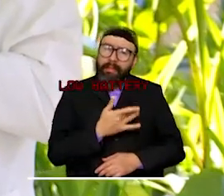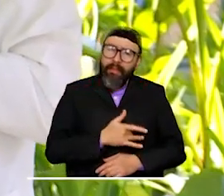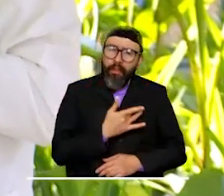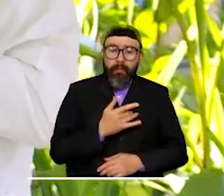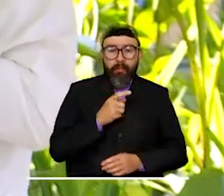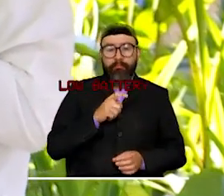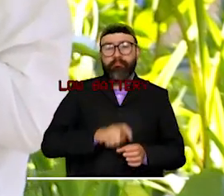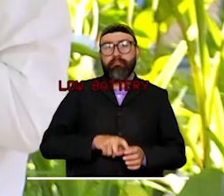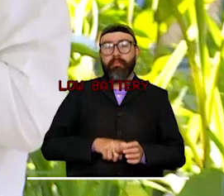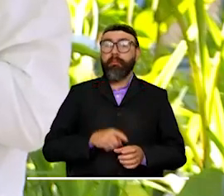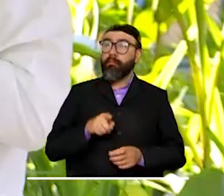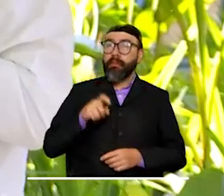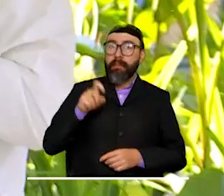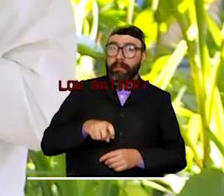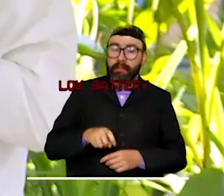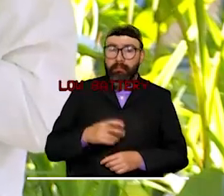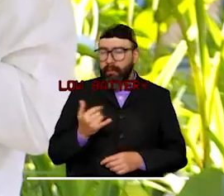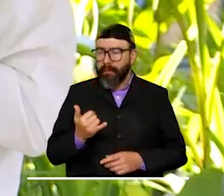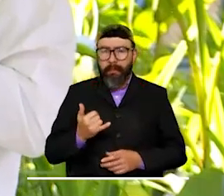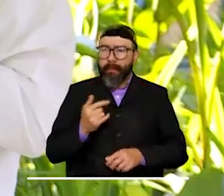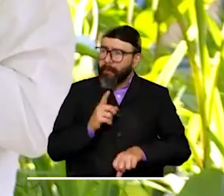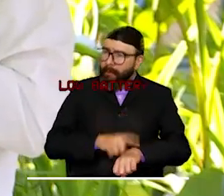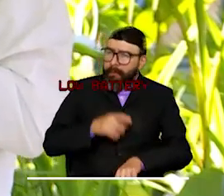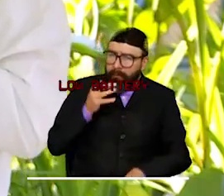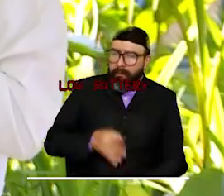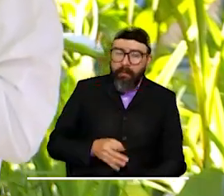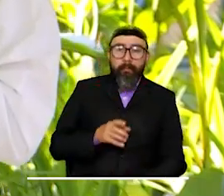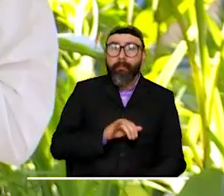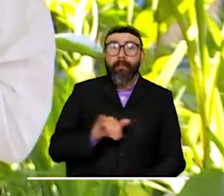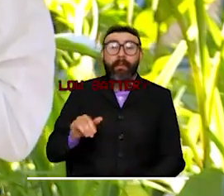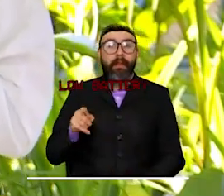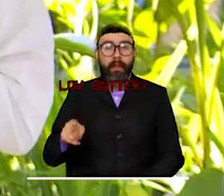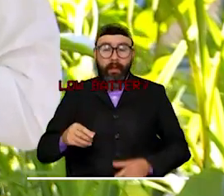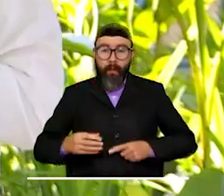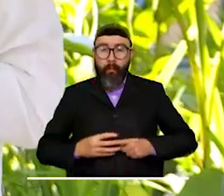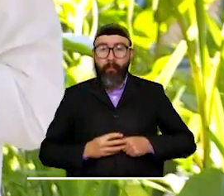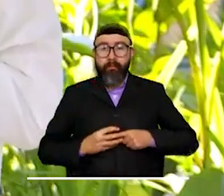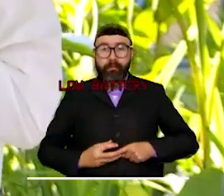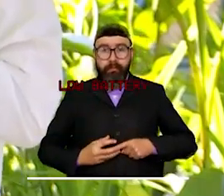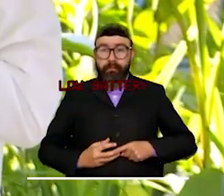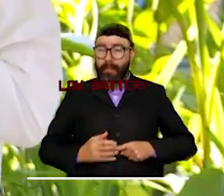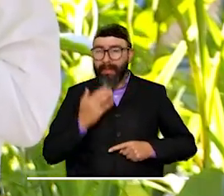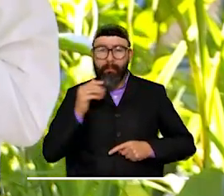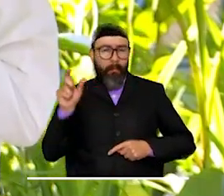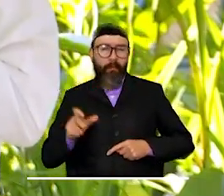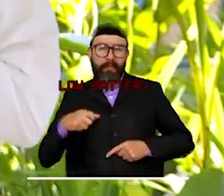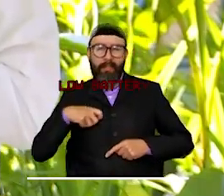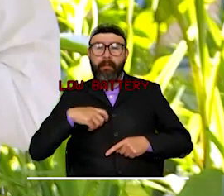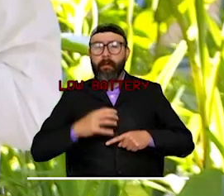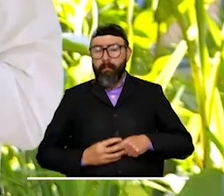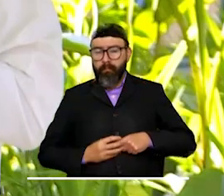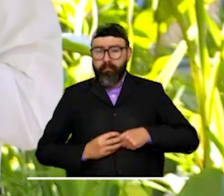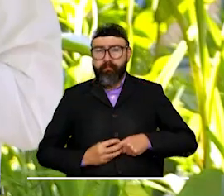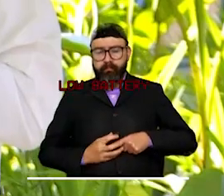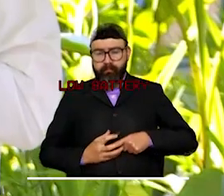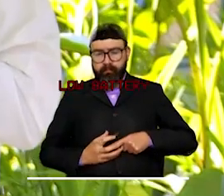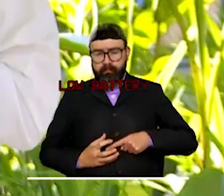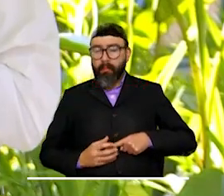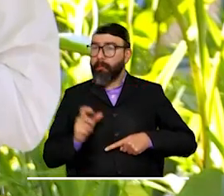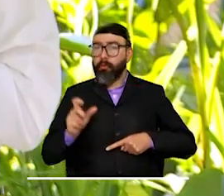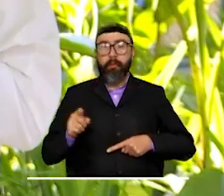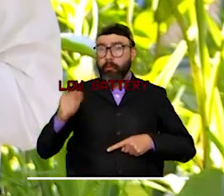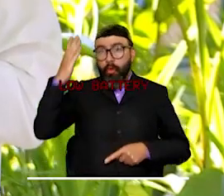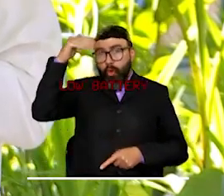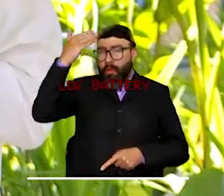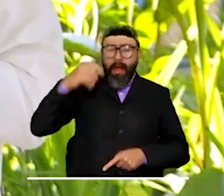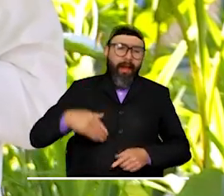que necesitaba un tratamiento oportuno. Era lo que pasaba con la apendicitis. Entonces tenía una apendicitis. Ella no sabía que era una apendicitis. Tenía un